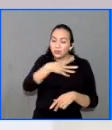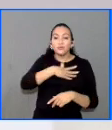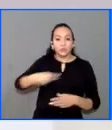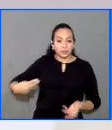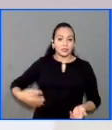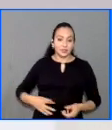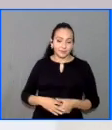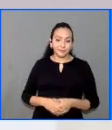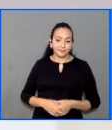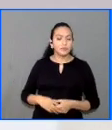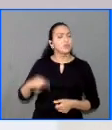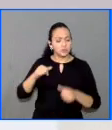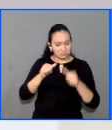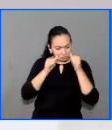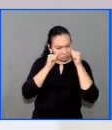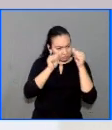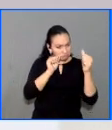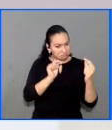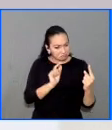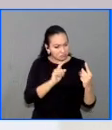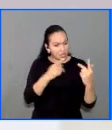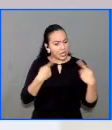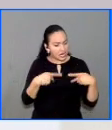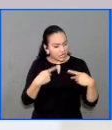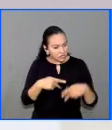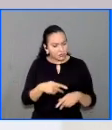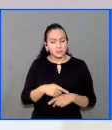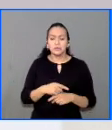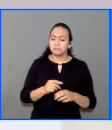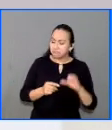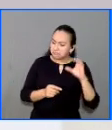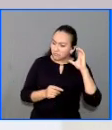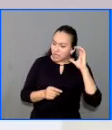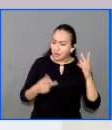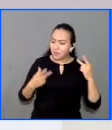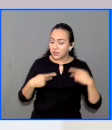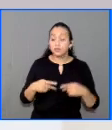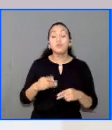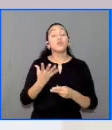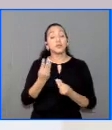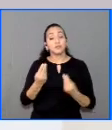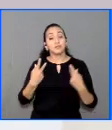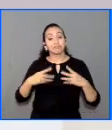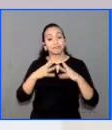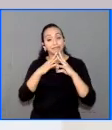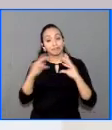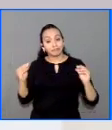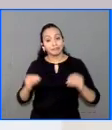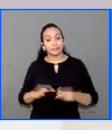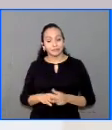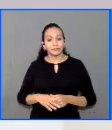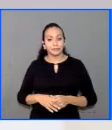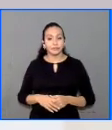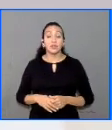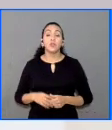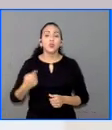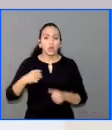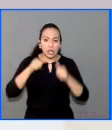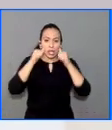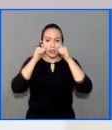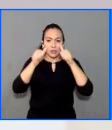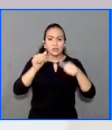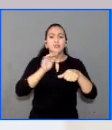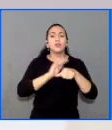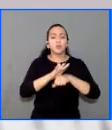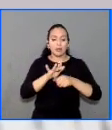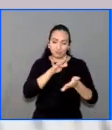la necesidad de los familiares de personas desaparecidas. Nuestro deber es apoyarlos a través de la